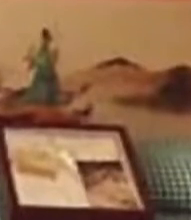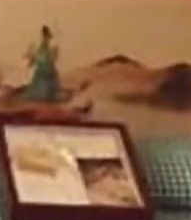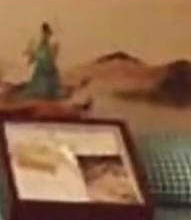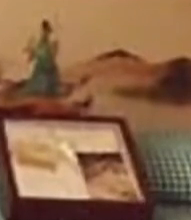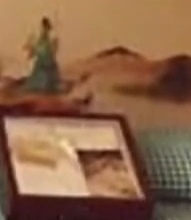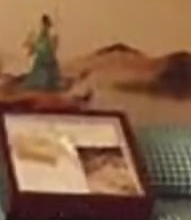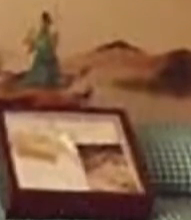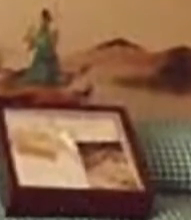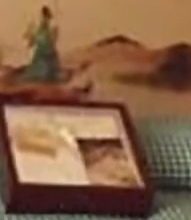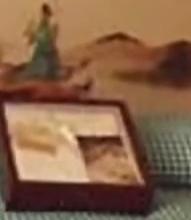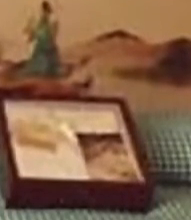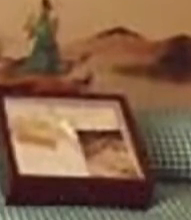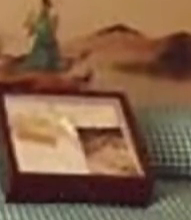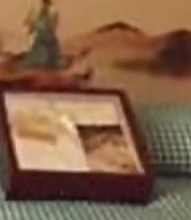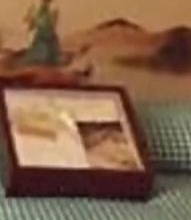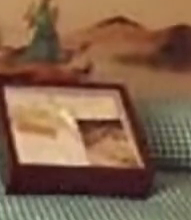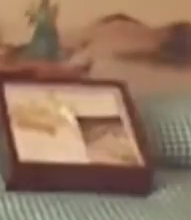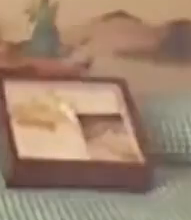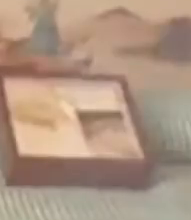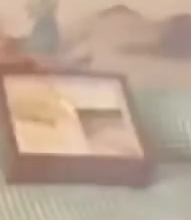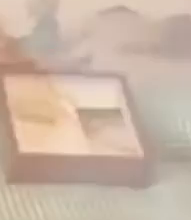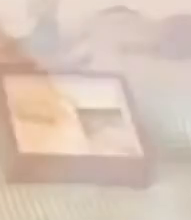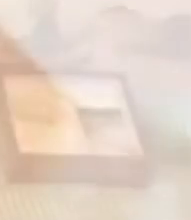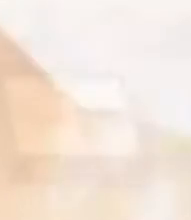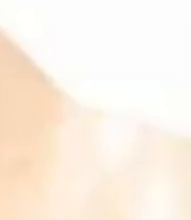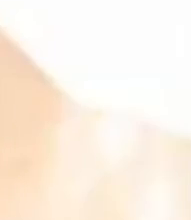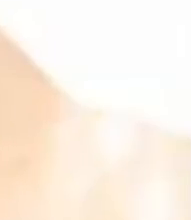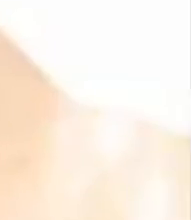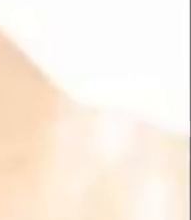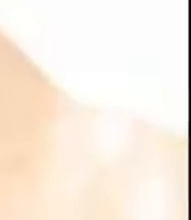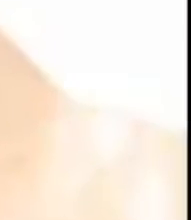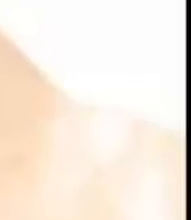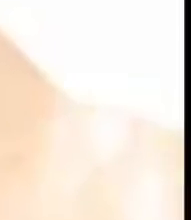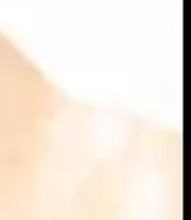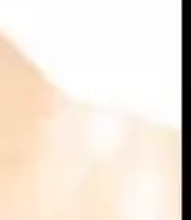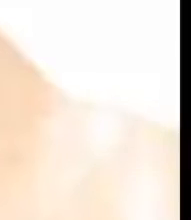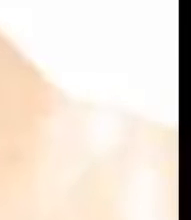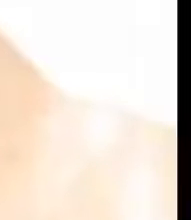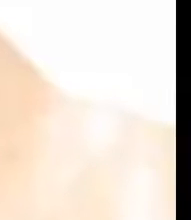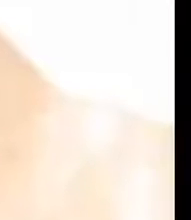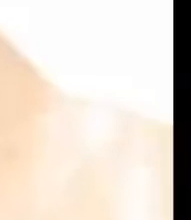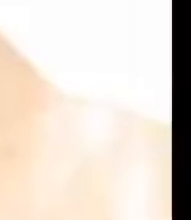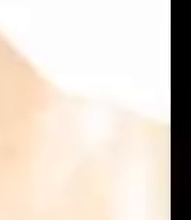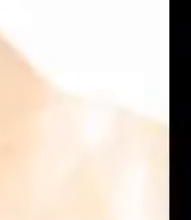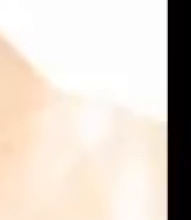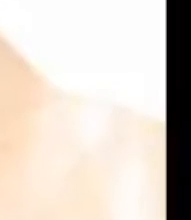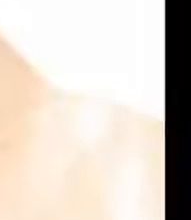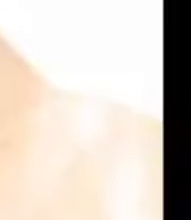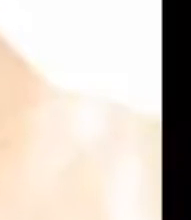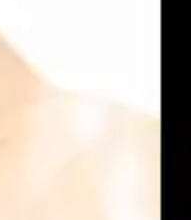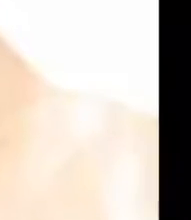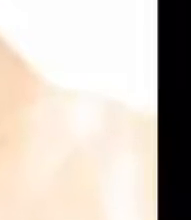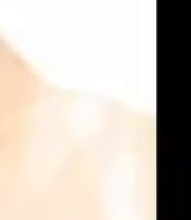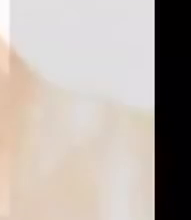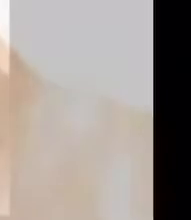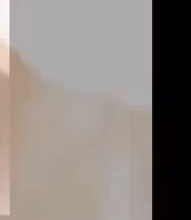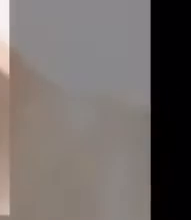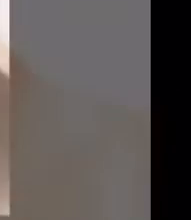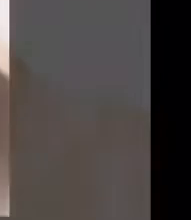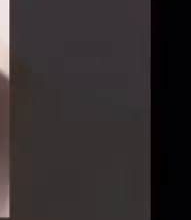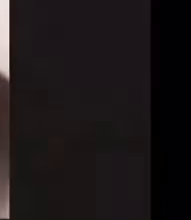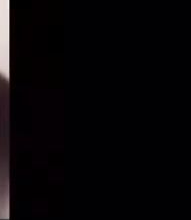cuando más quiero tu luz. Te doy una canción cuando